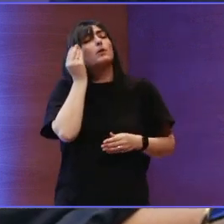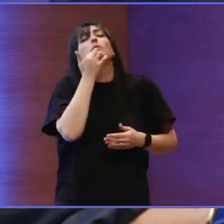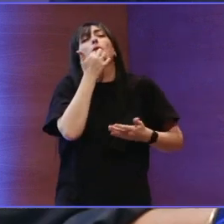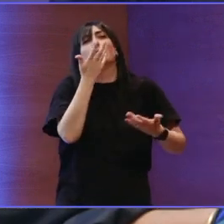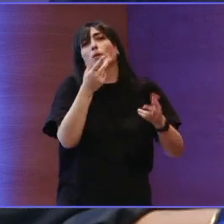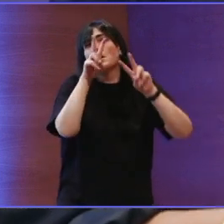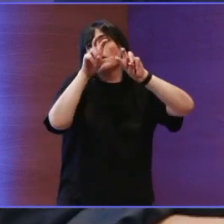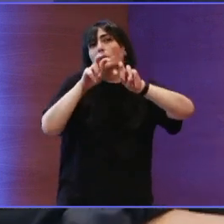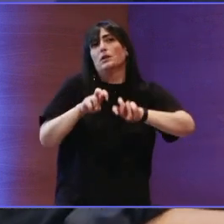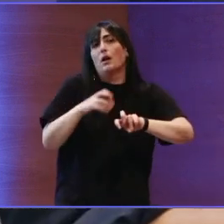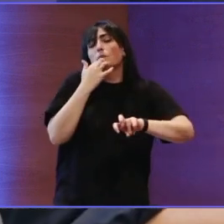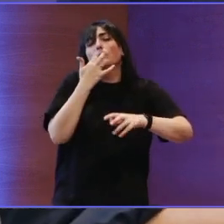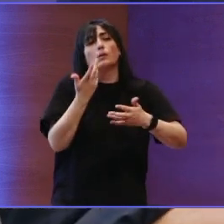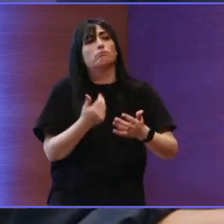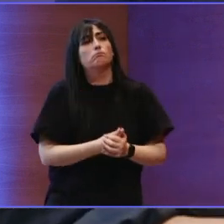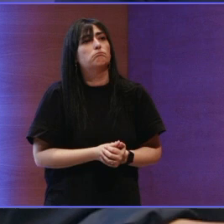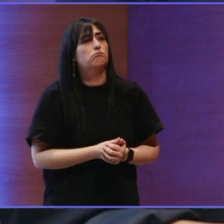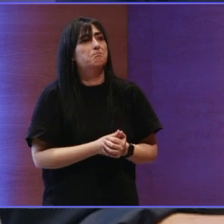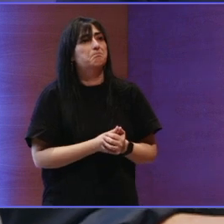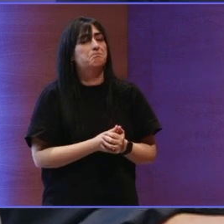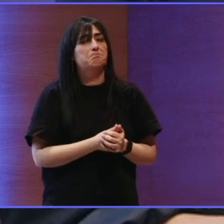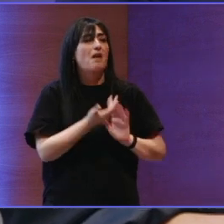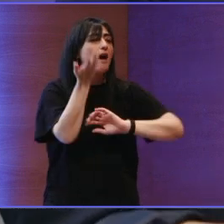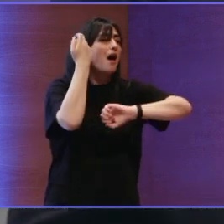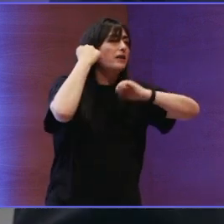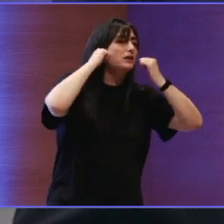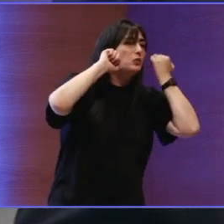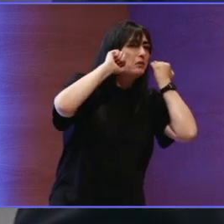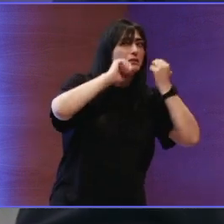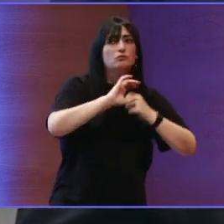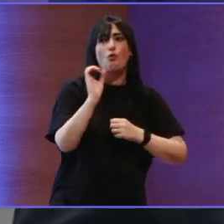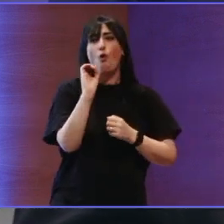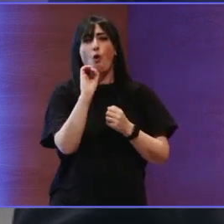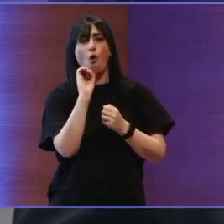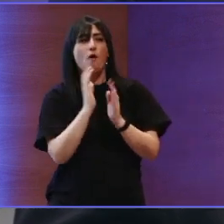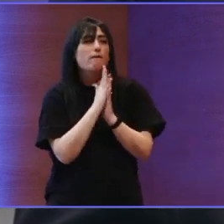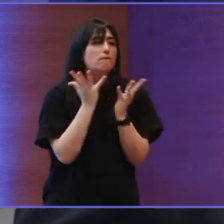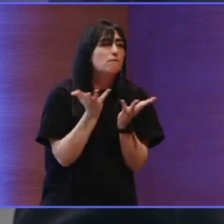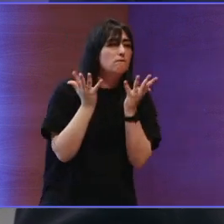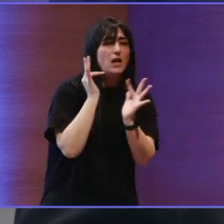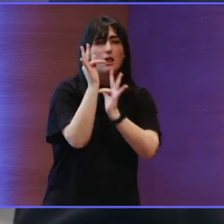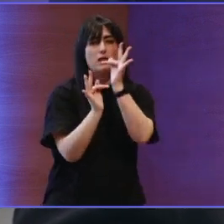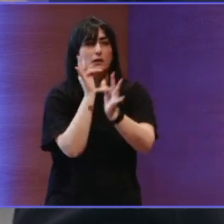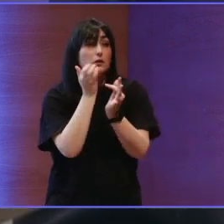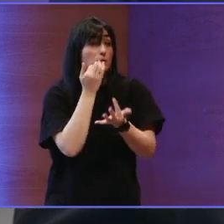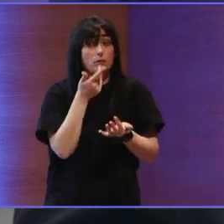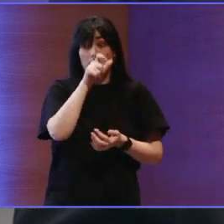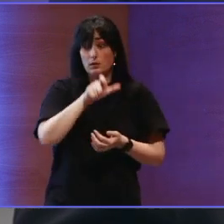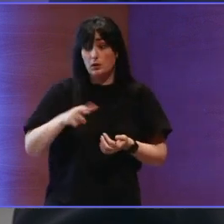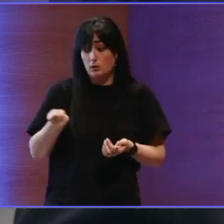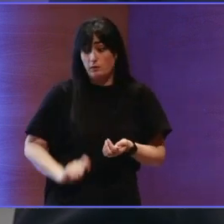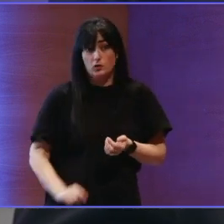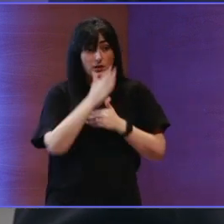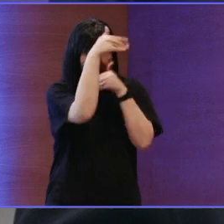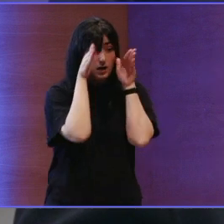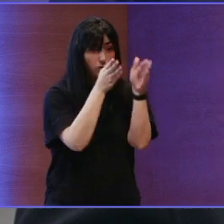ejemplo las actitudes los incentivos los prejuicios que puede tener el personal de atención directa de cualquier